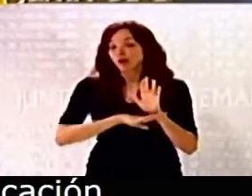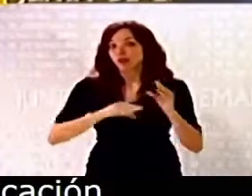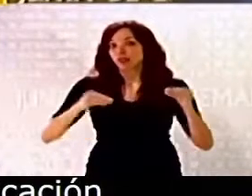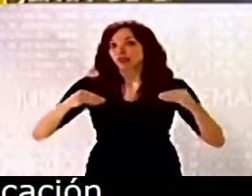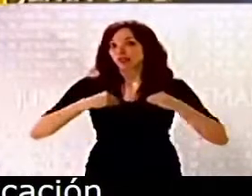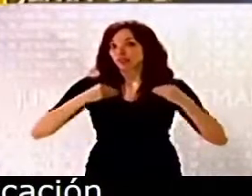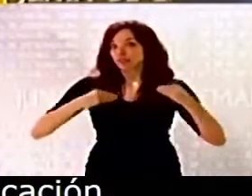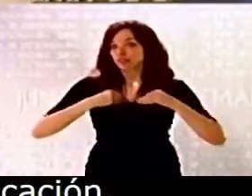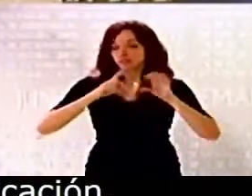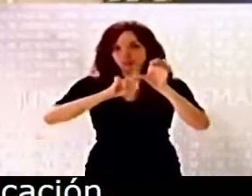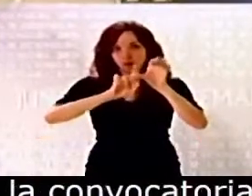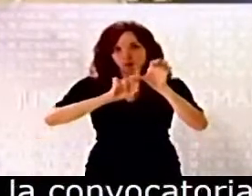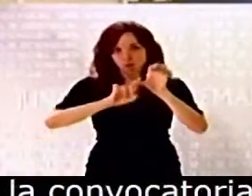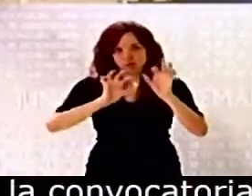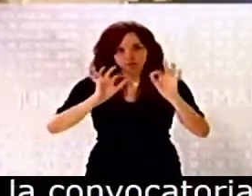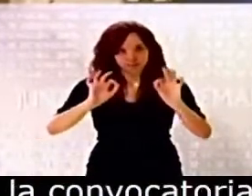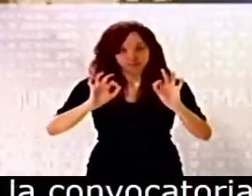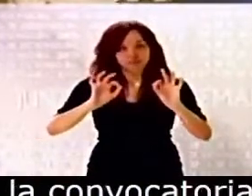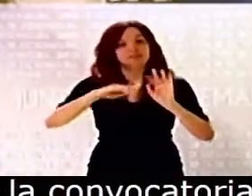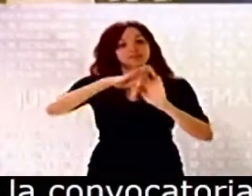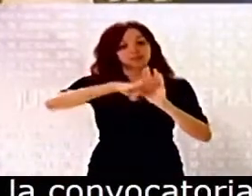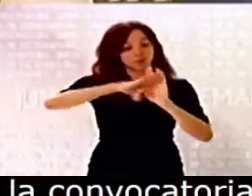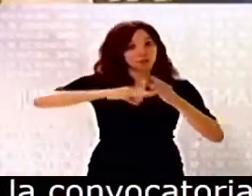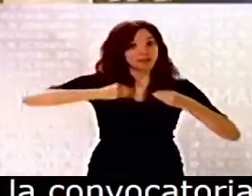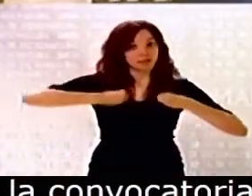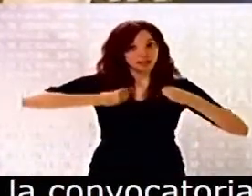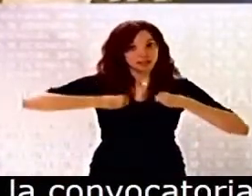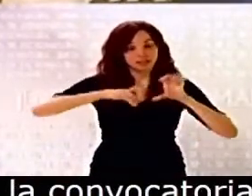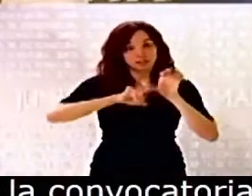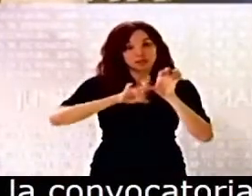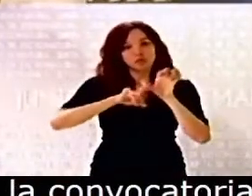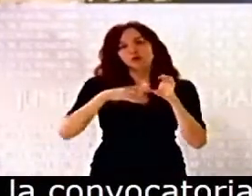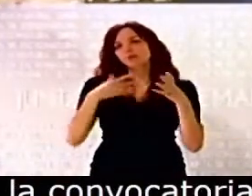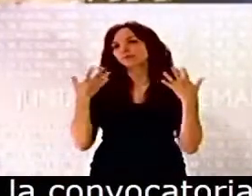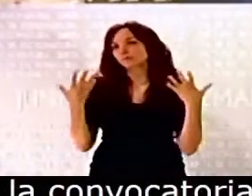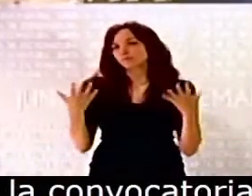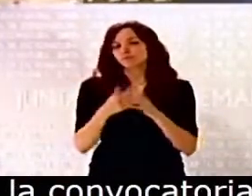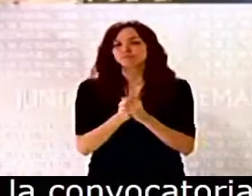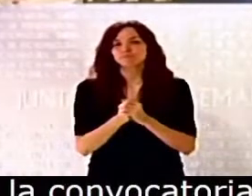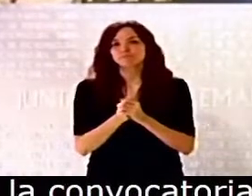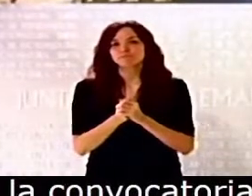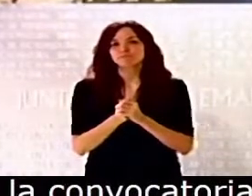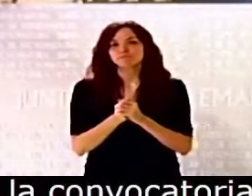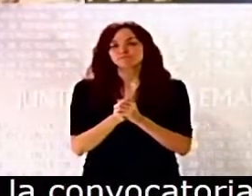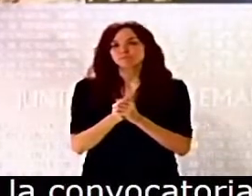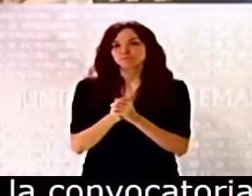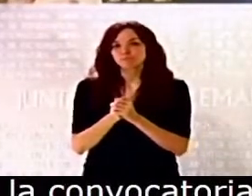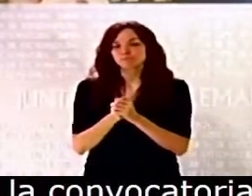Diviértete Extremadura. El programa Diviértete Extremadura es un programa que el año pasado,